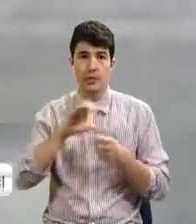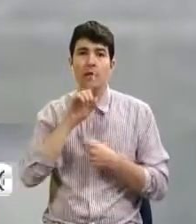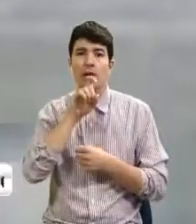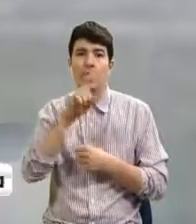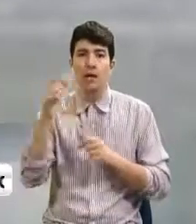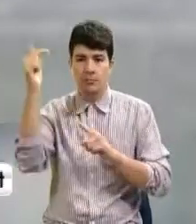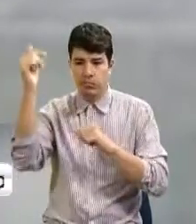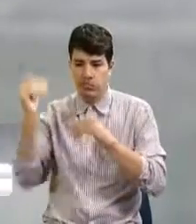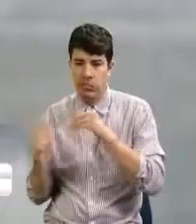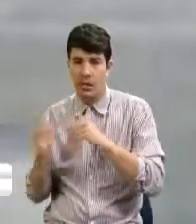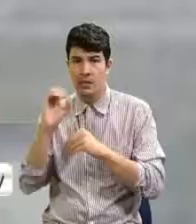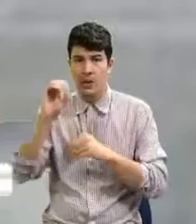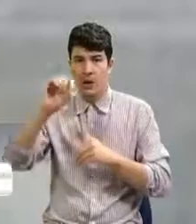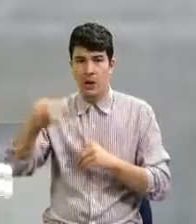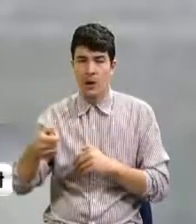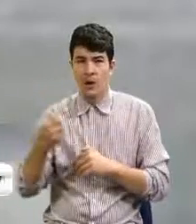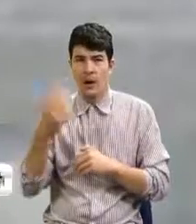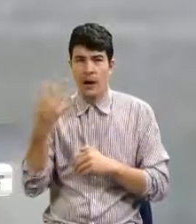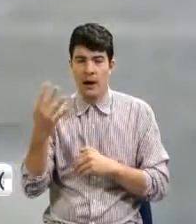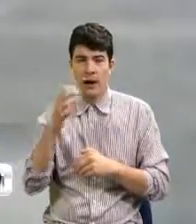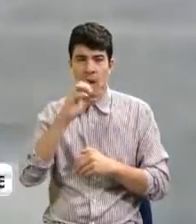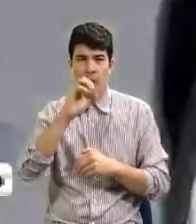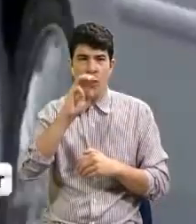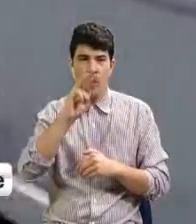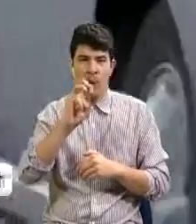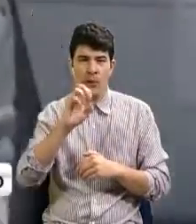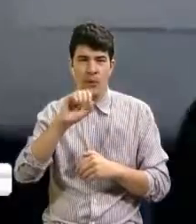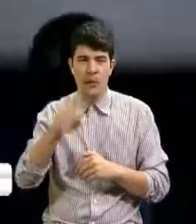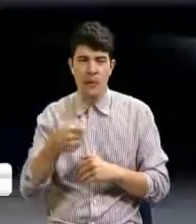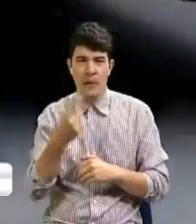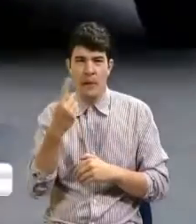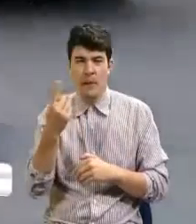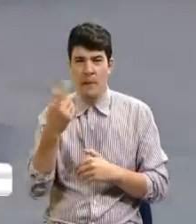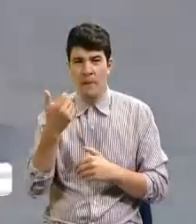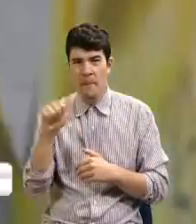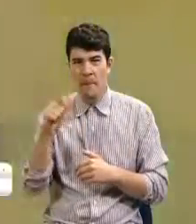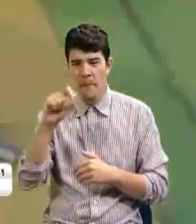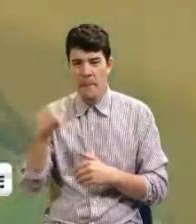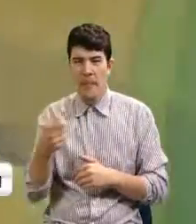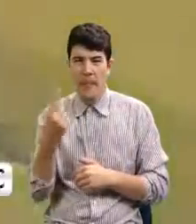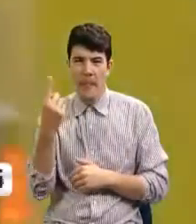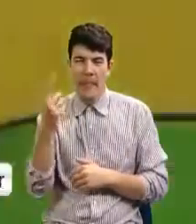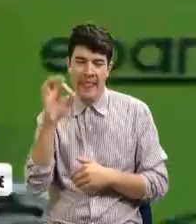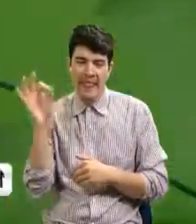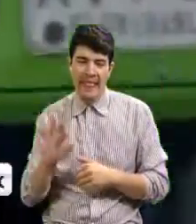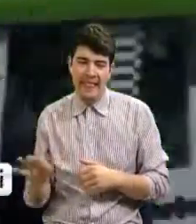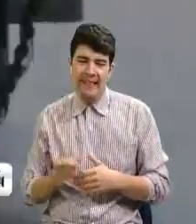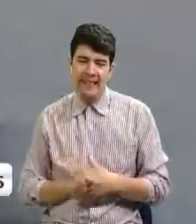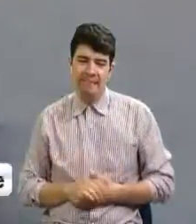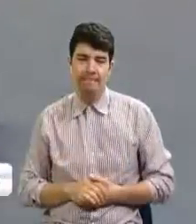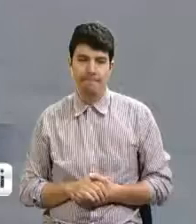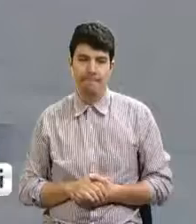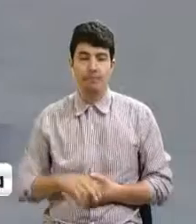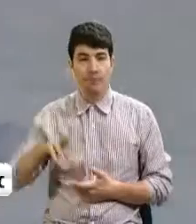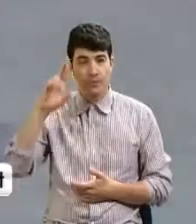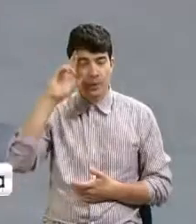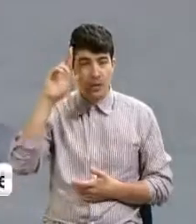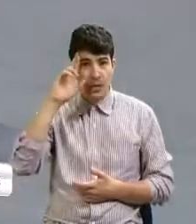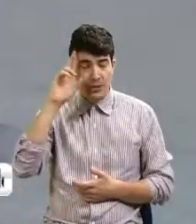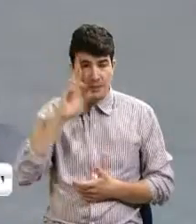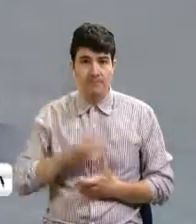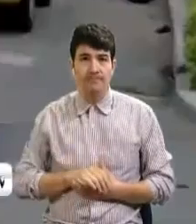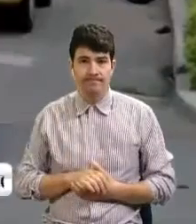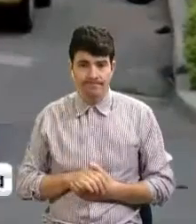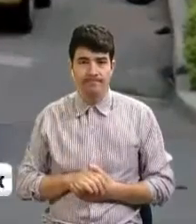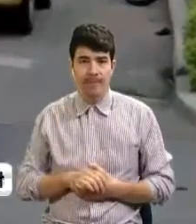disminuyeron 0,4%, 8,1% y 10,8% respectivamente. Así las cosas, con el más